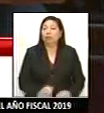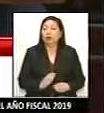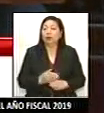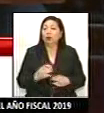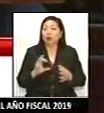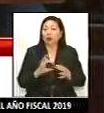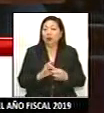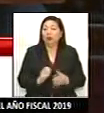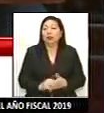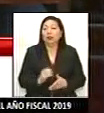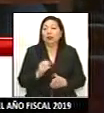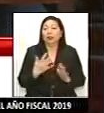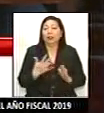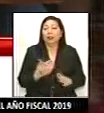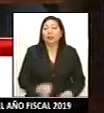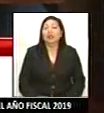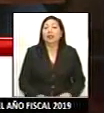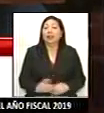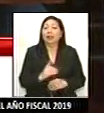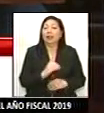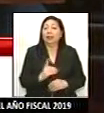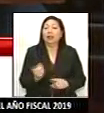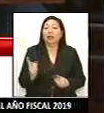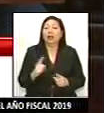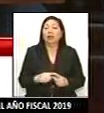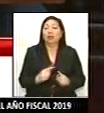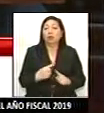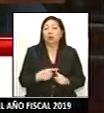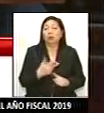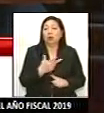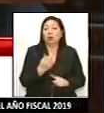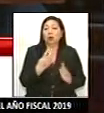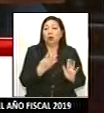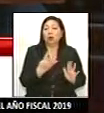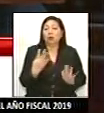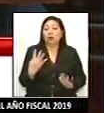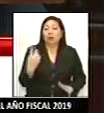la Unidad Ejecutora 010 Provía Descentralizada, hasta por la suma de